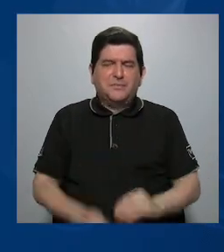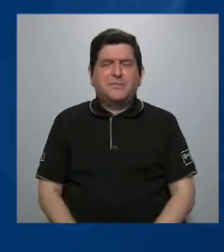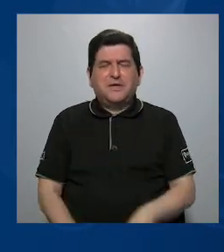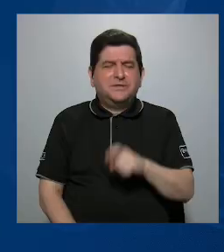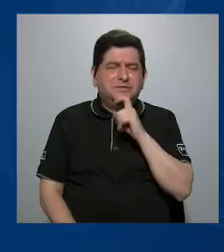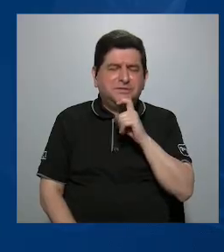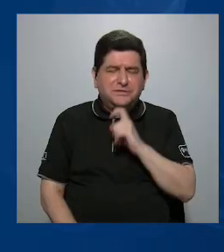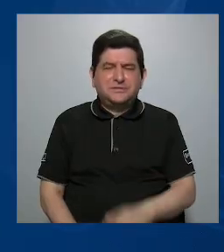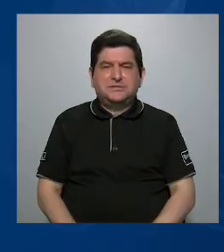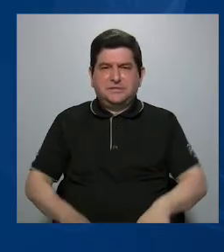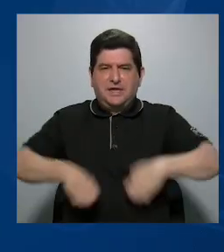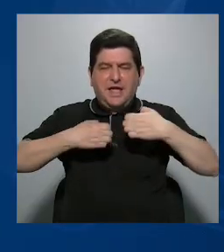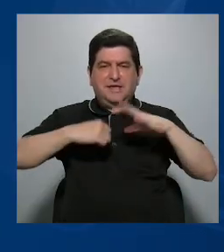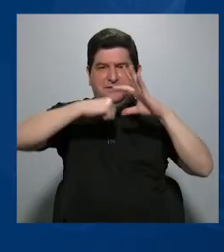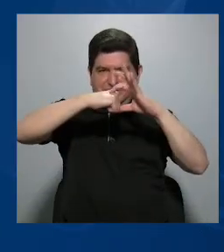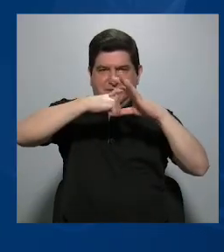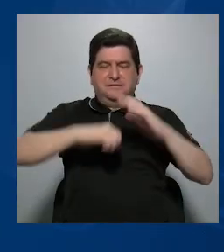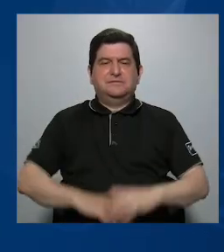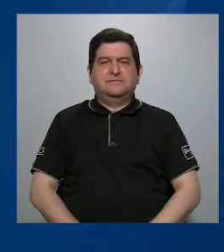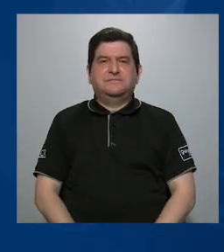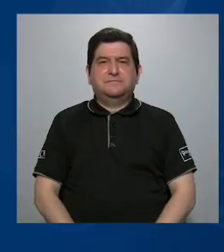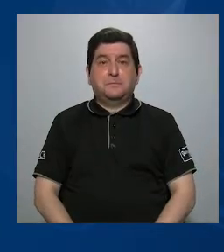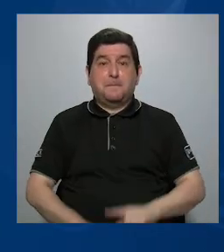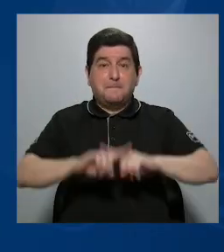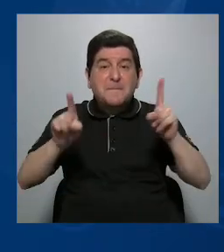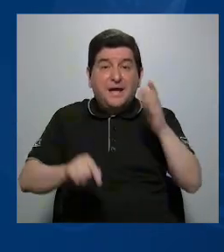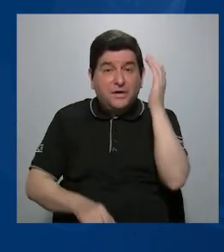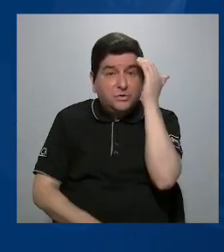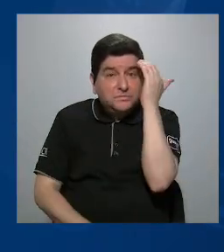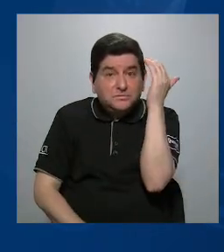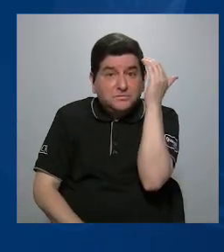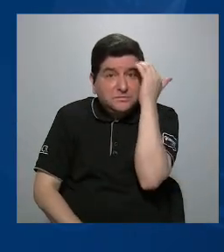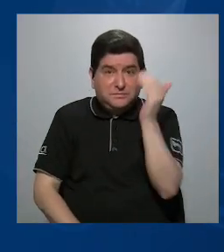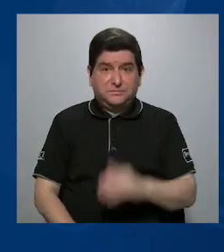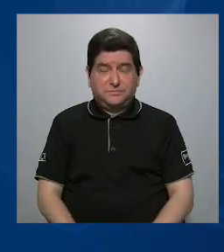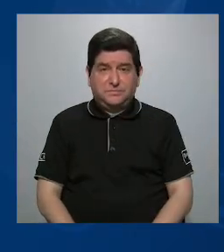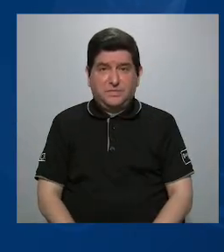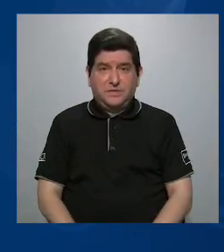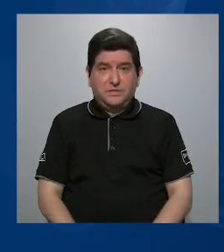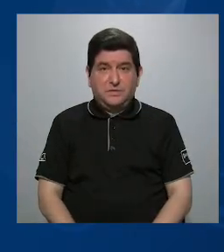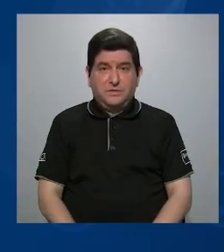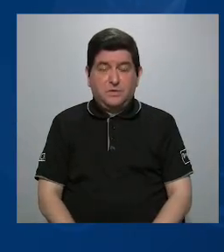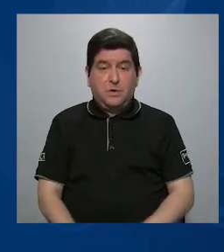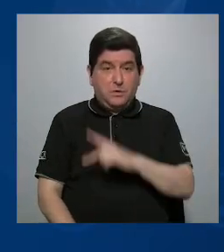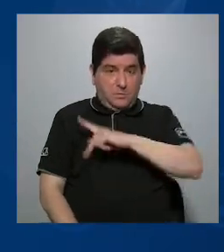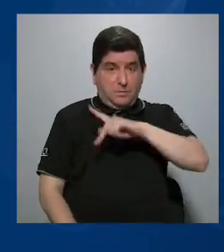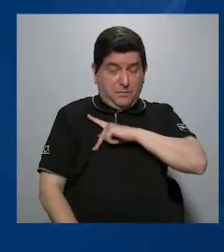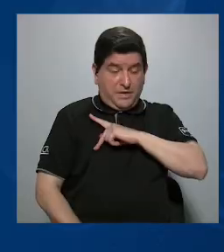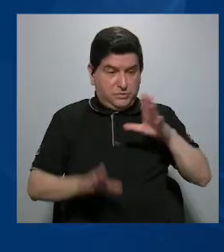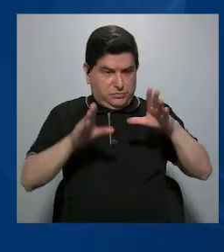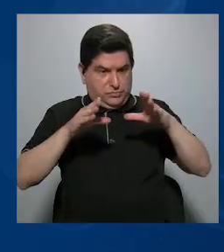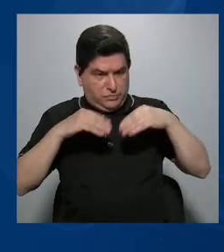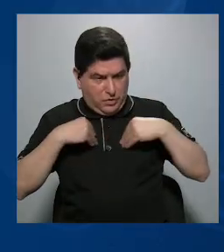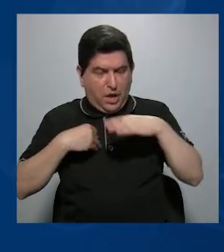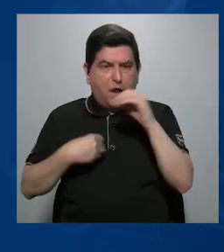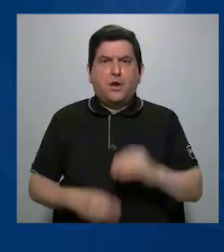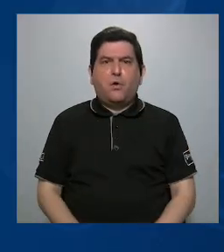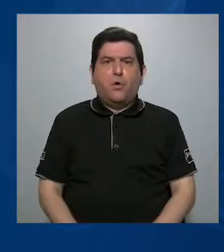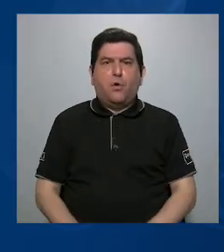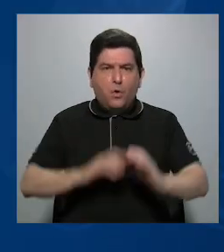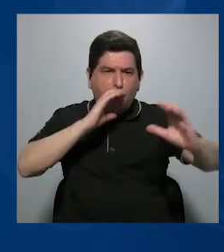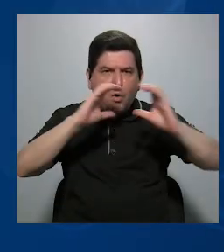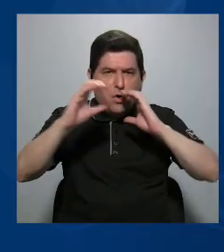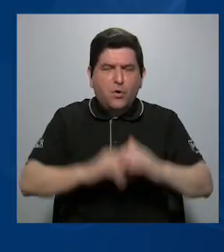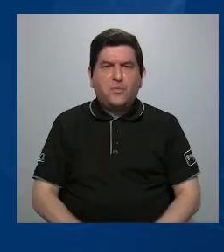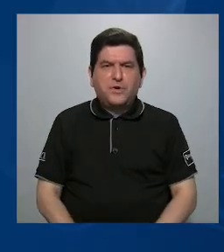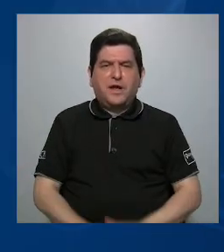hacer menos penosa su existencia sobre la tierra. Pero estos conocimientos o los obtiene personalmente